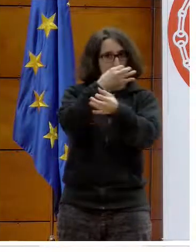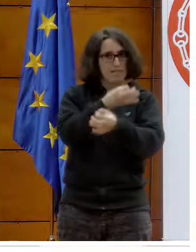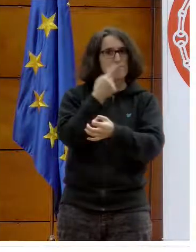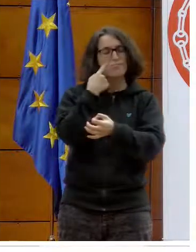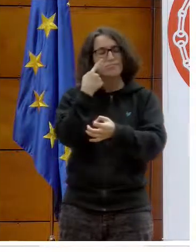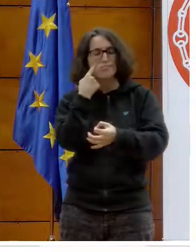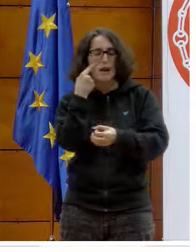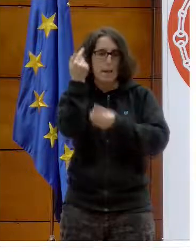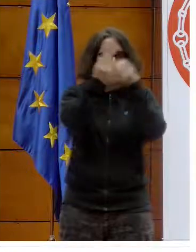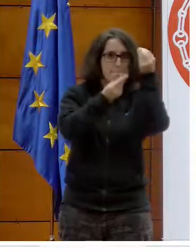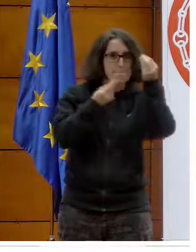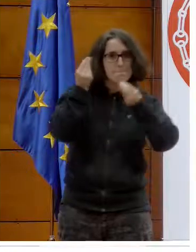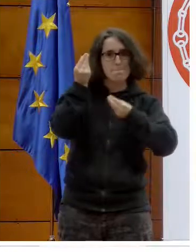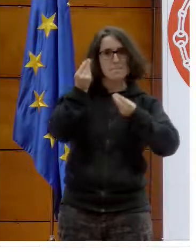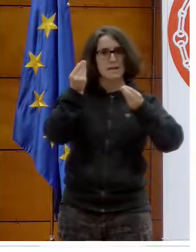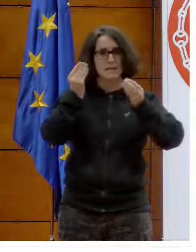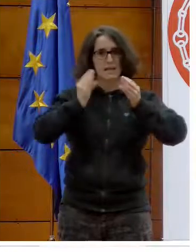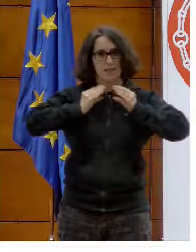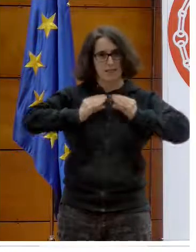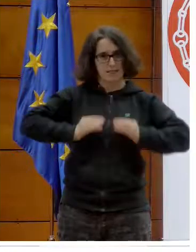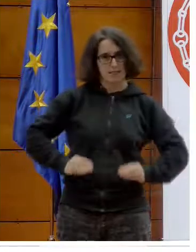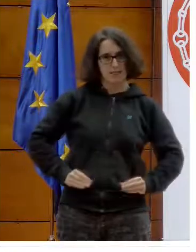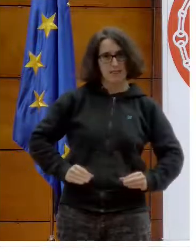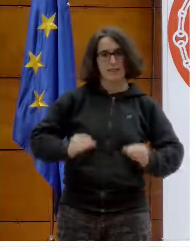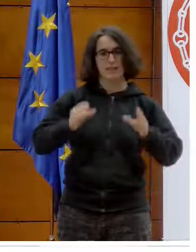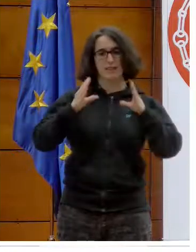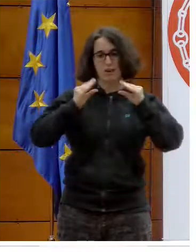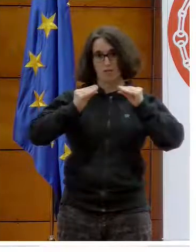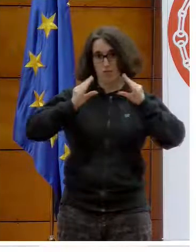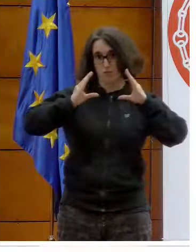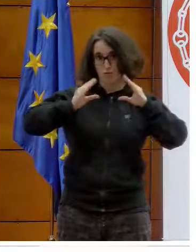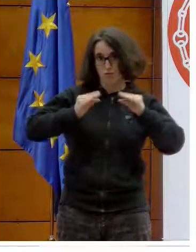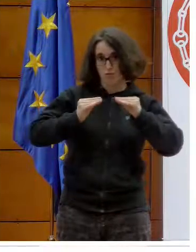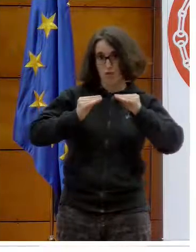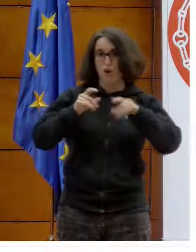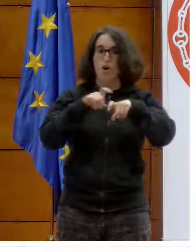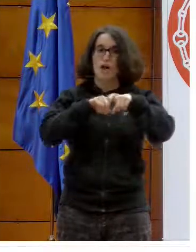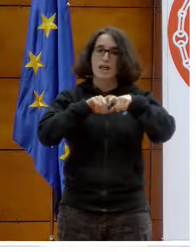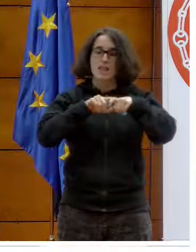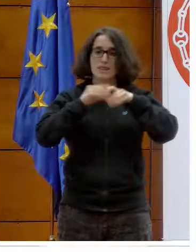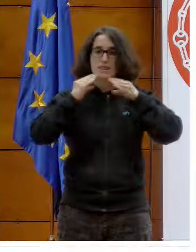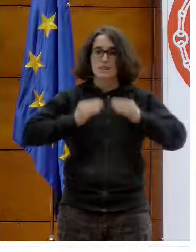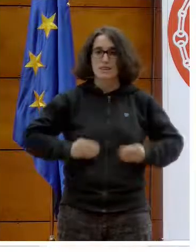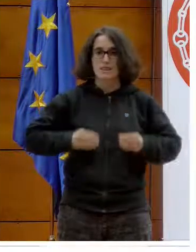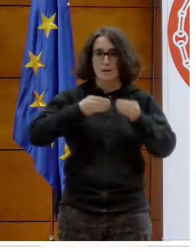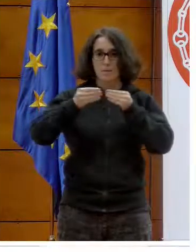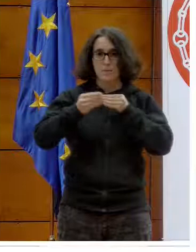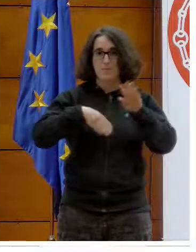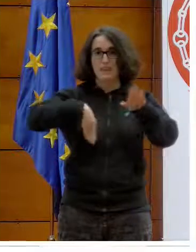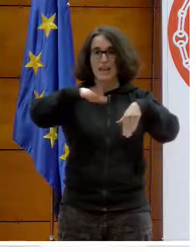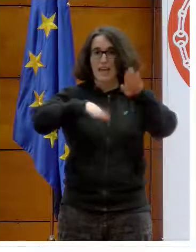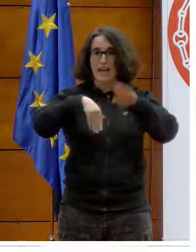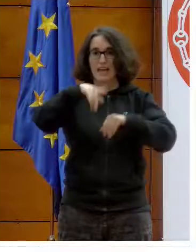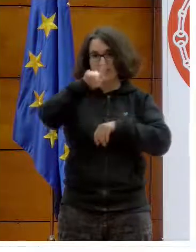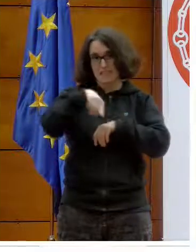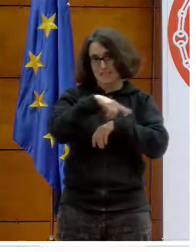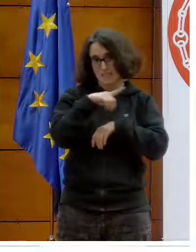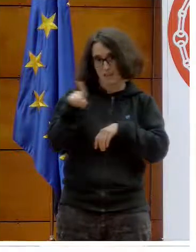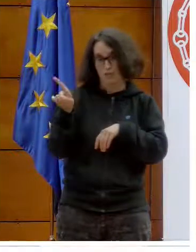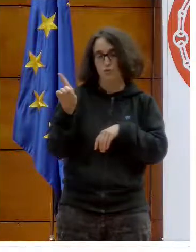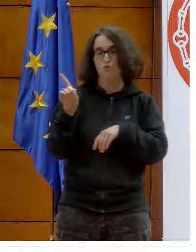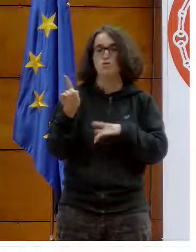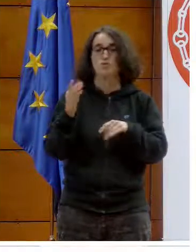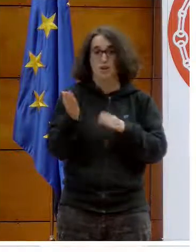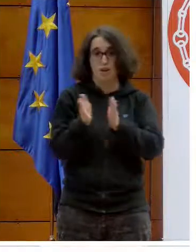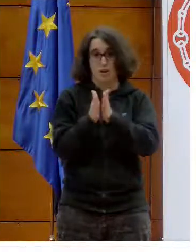terapia. El tamaño, grosor y el tipo de neopreno, si vamos a colocar o no escarpines, aletas, y como bien decía mi